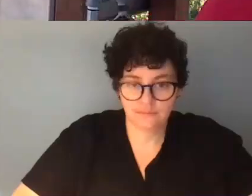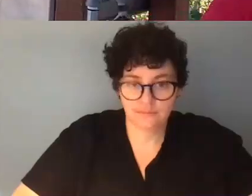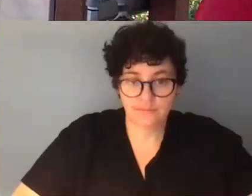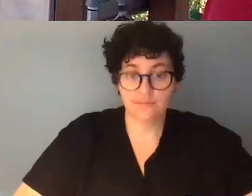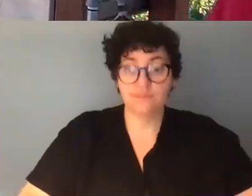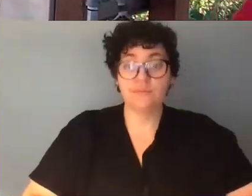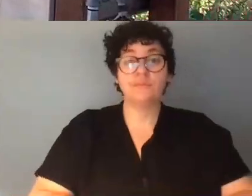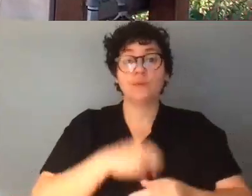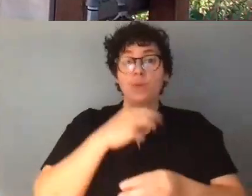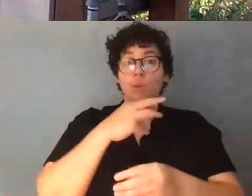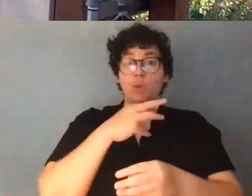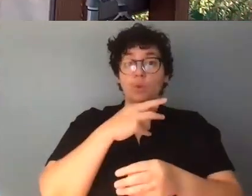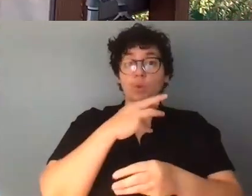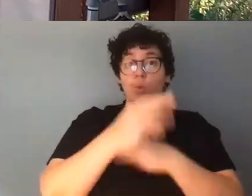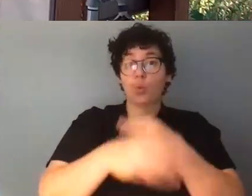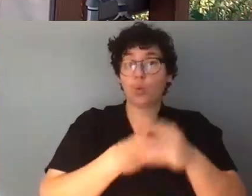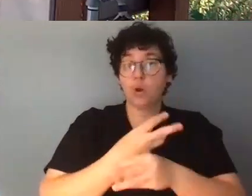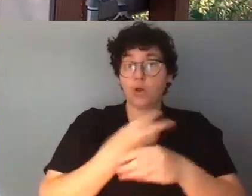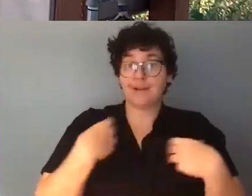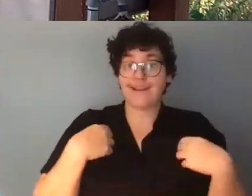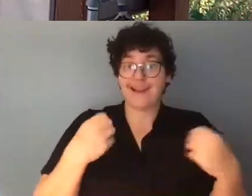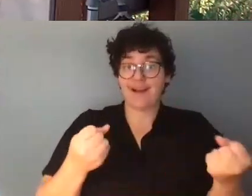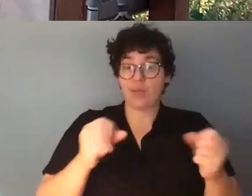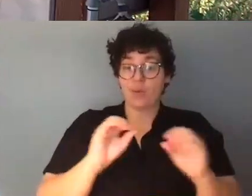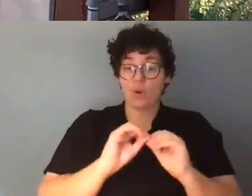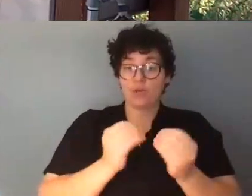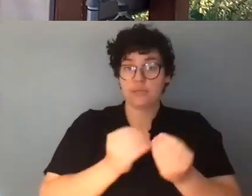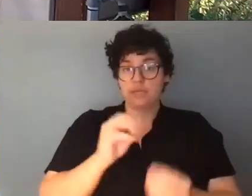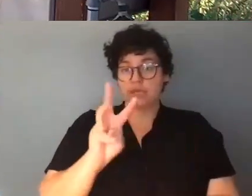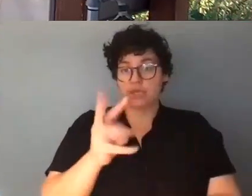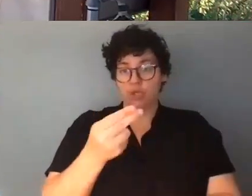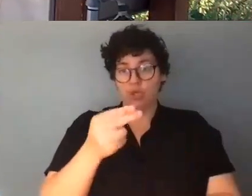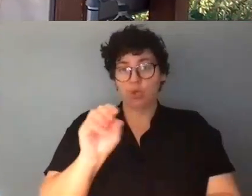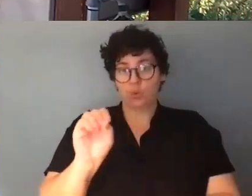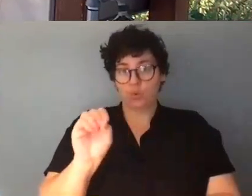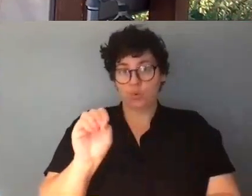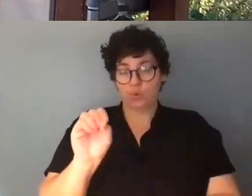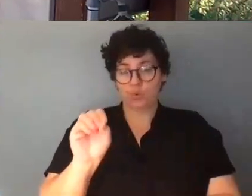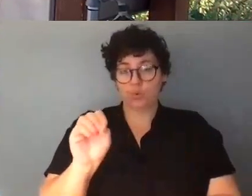la Organización de la Salud del Mundo